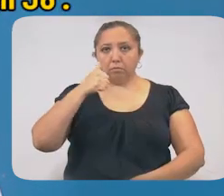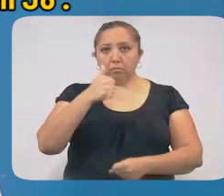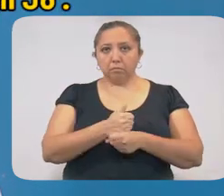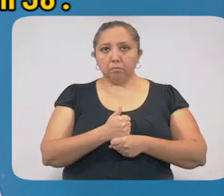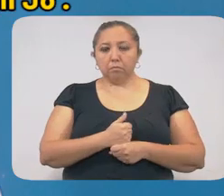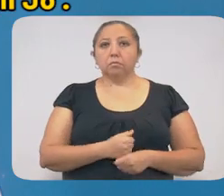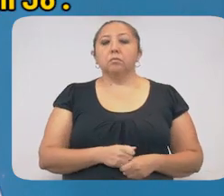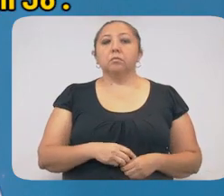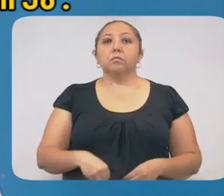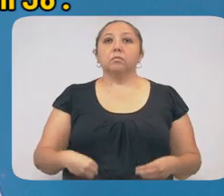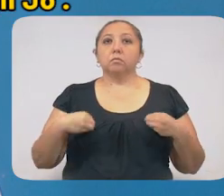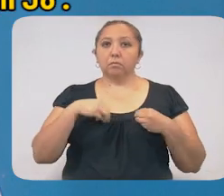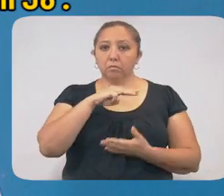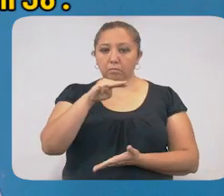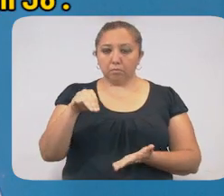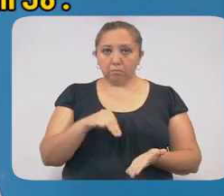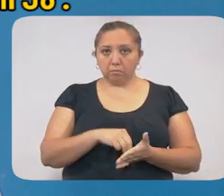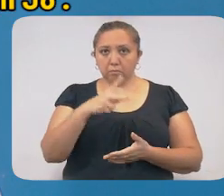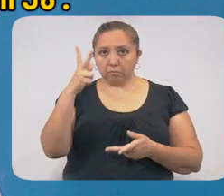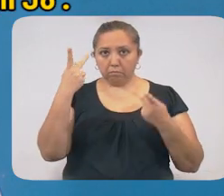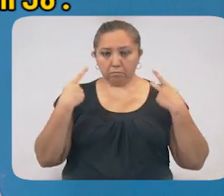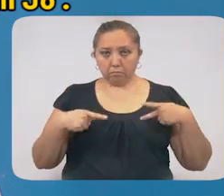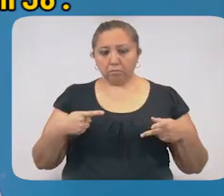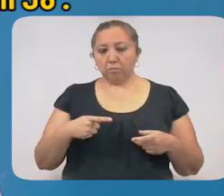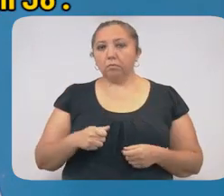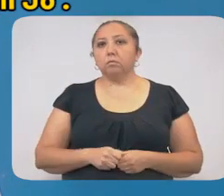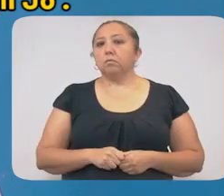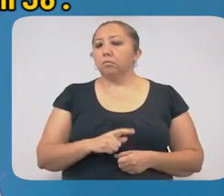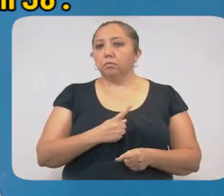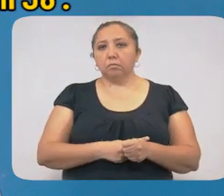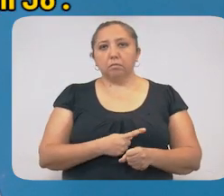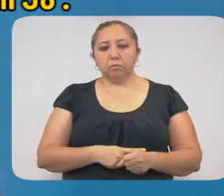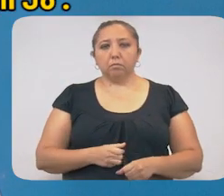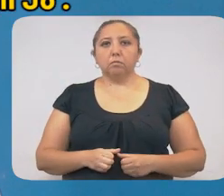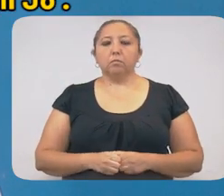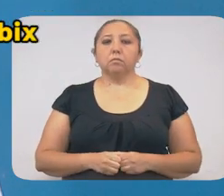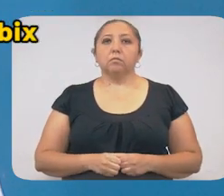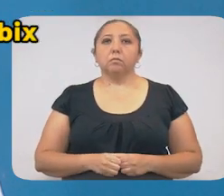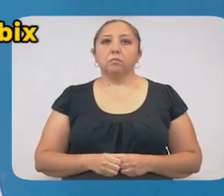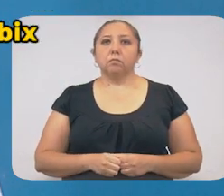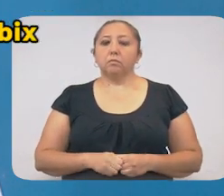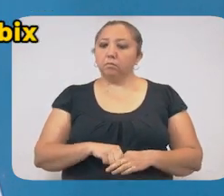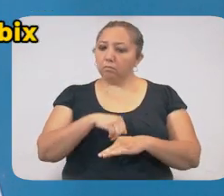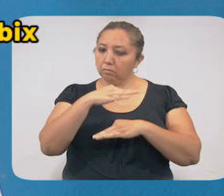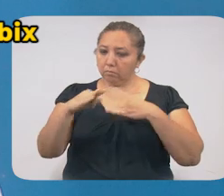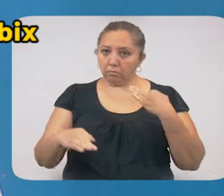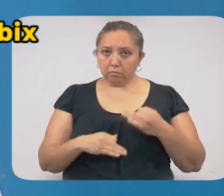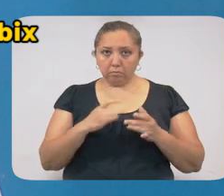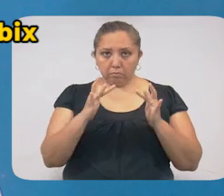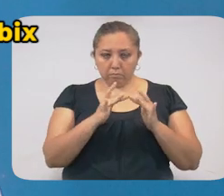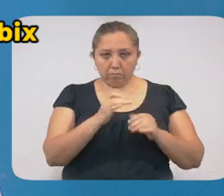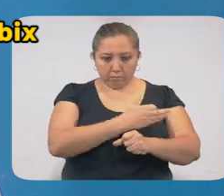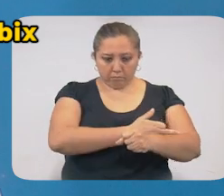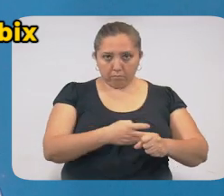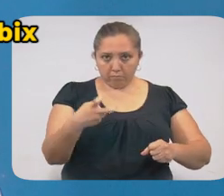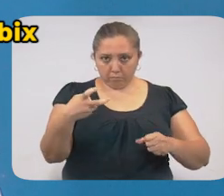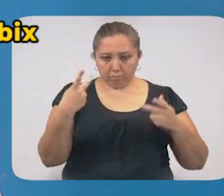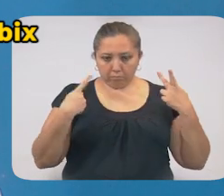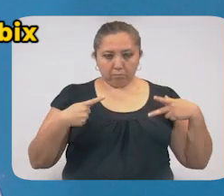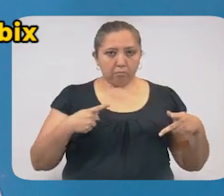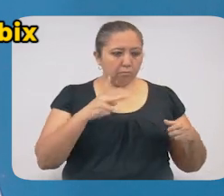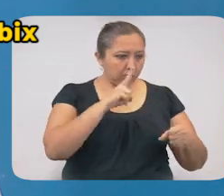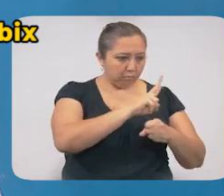originaria y residente de Mérida, vivía con 2 personas que no presentan síntomas. Todos los contactos fueron aislados y